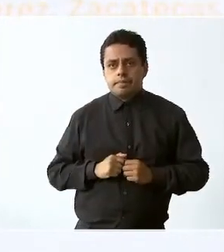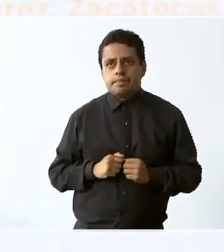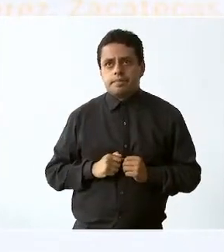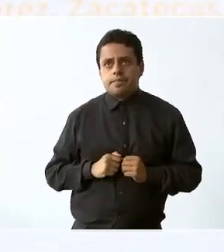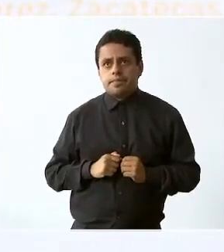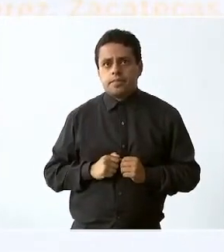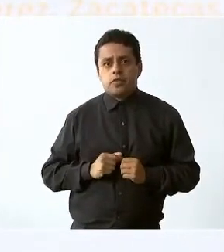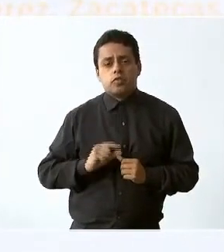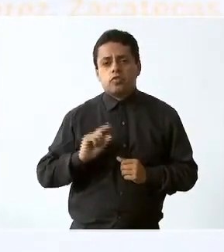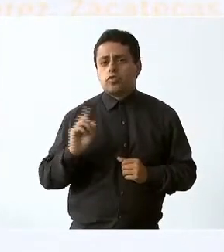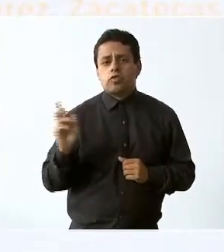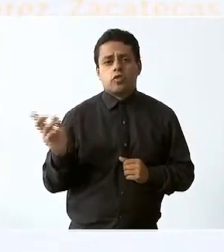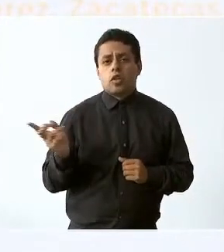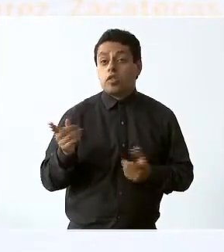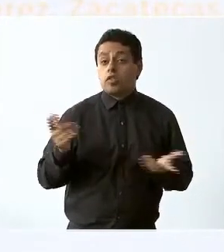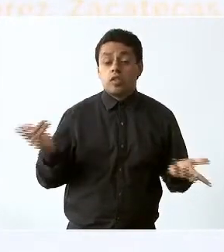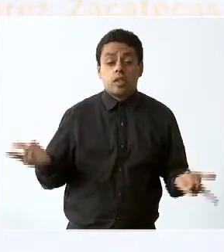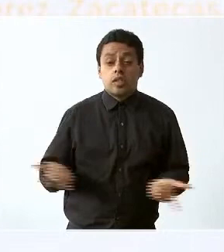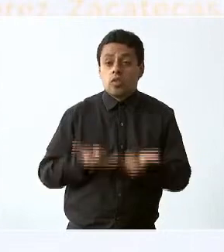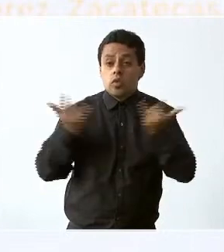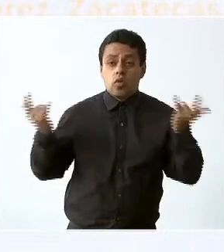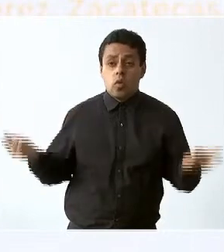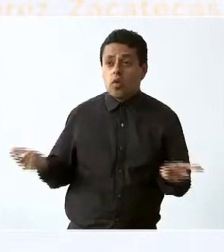Solo la magia de la historia,